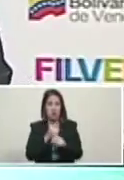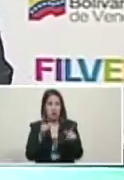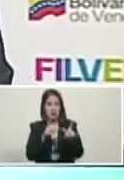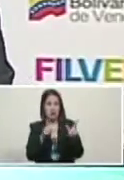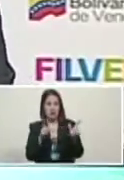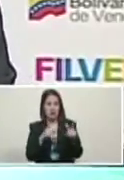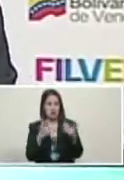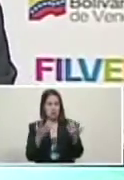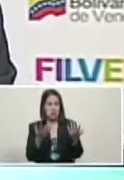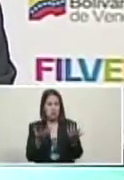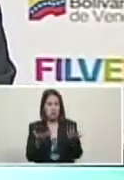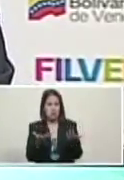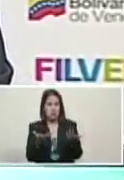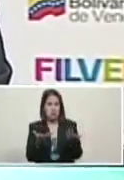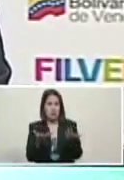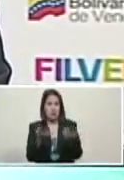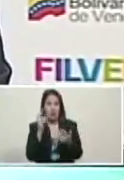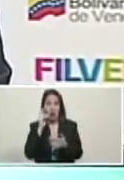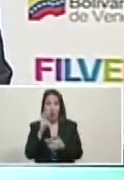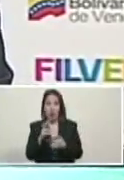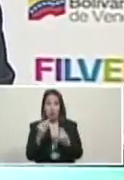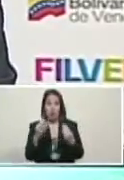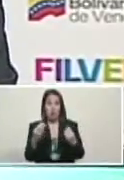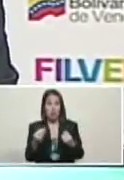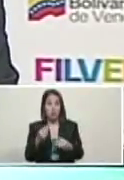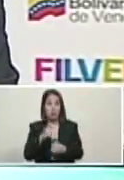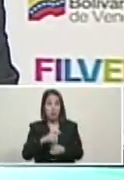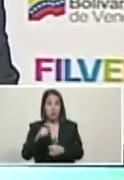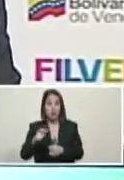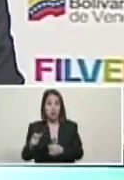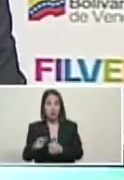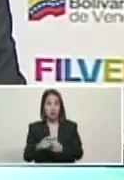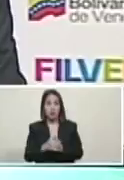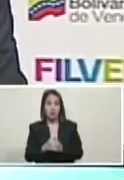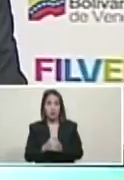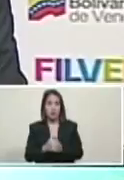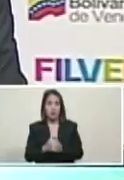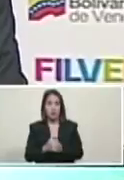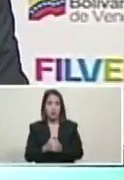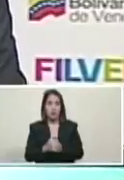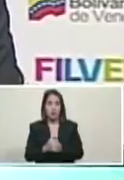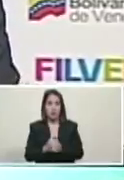televisión. Nos ve mucha gente por radio y televisión.